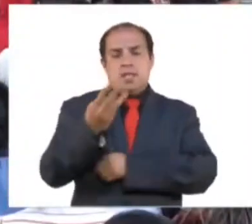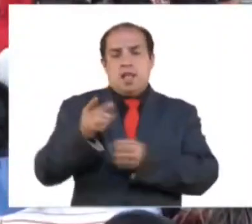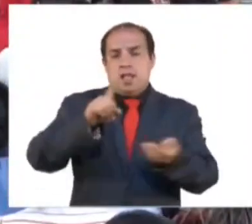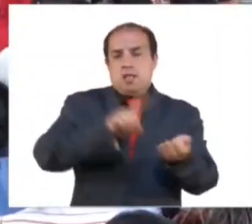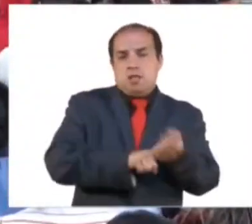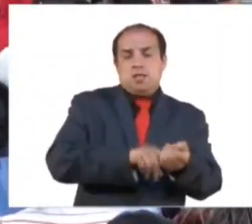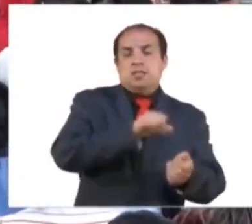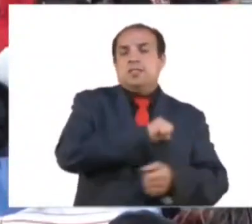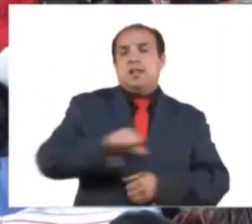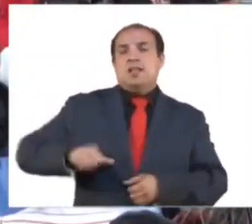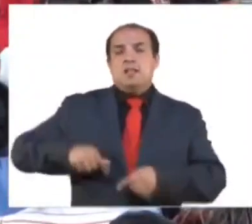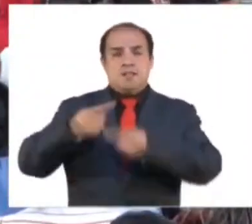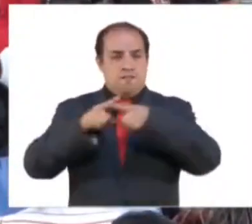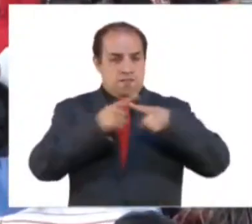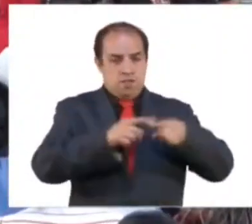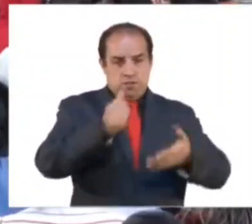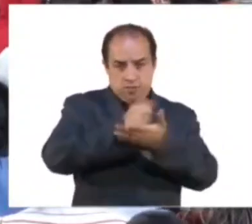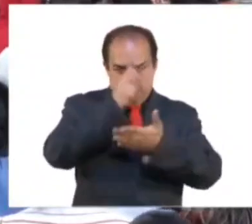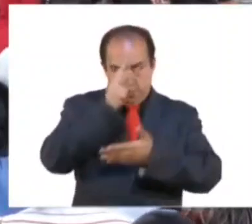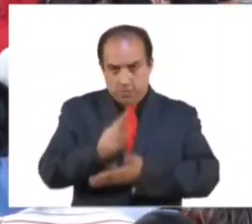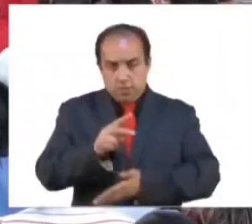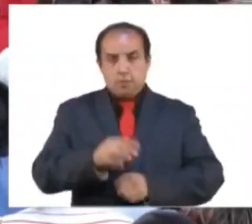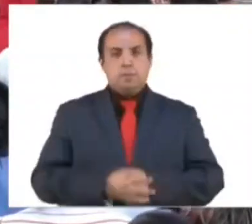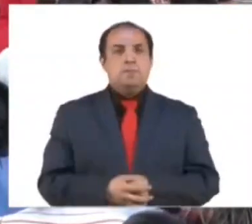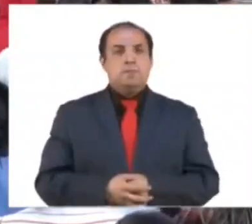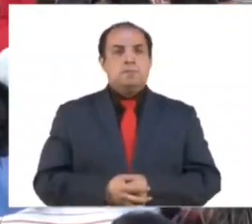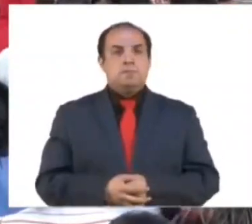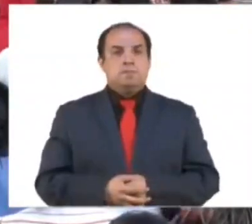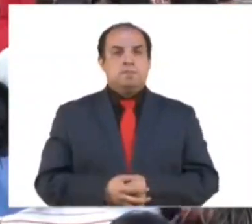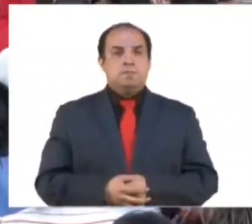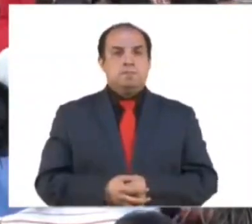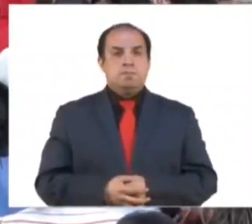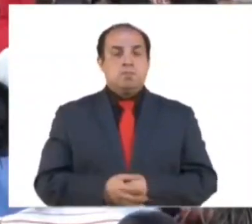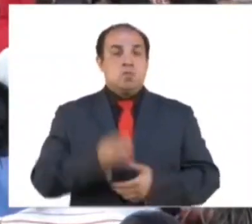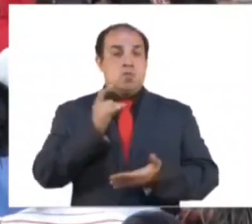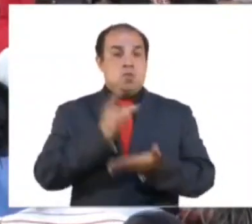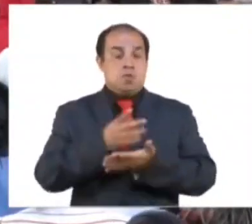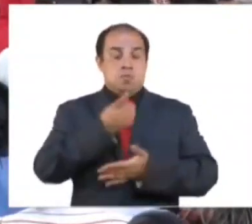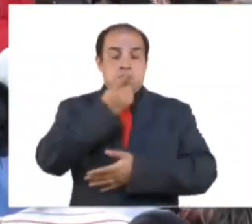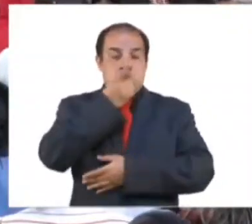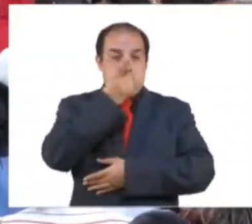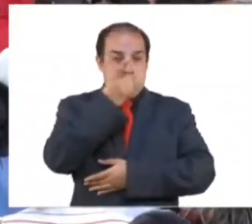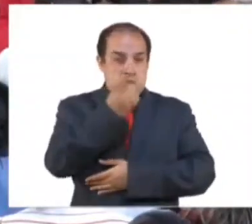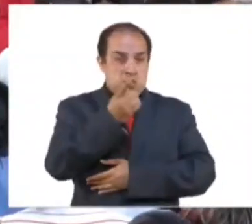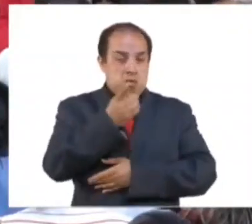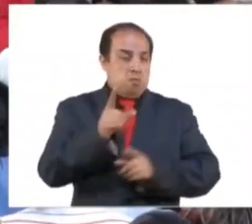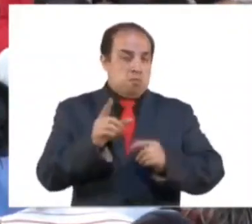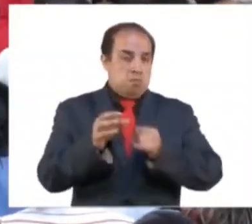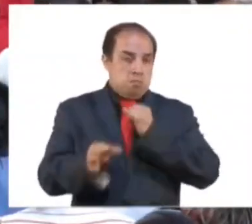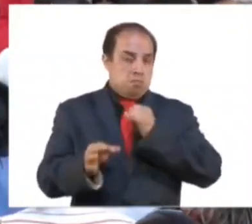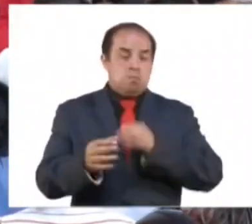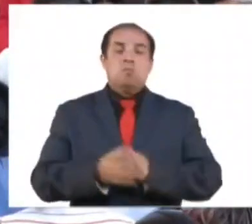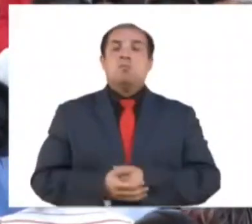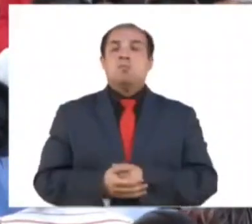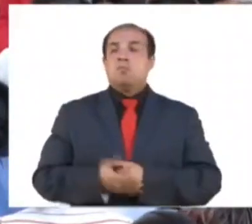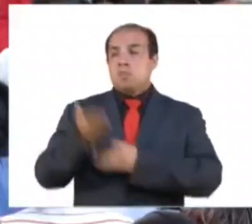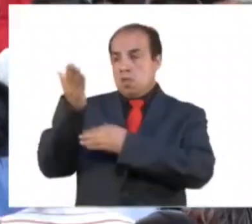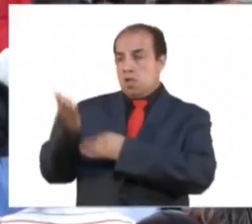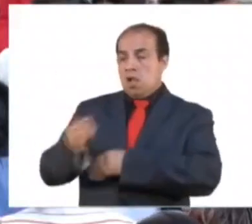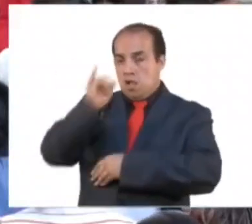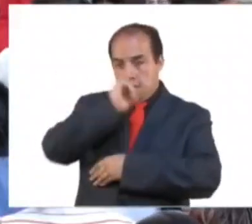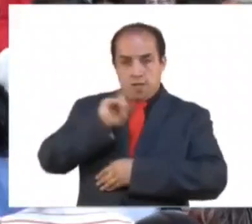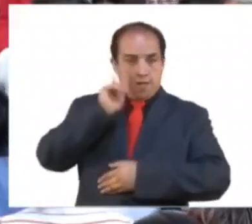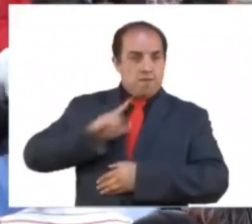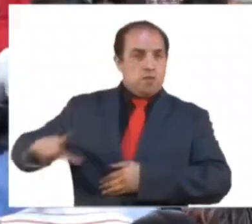alcaldías de la Ciudad de México. No me resta más que señalar que la jefa de gobierno, la doctora